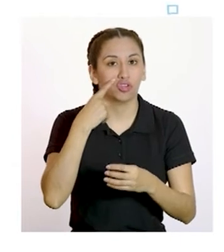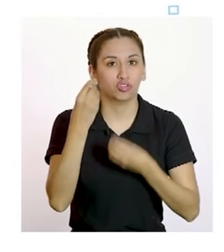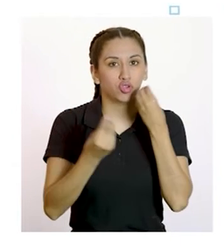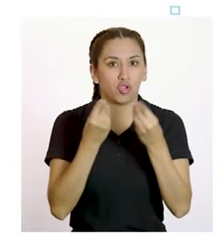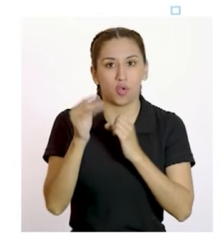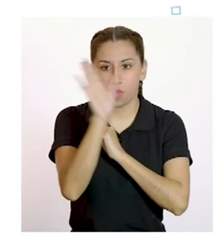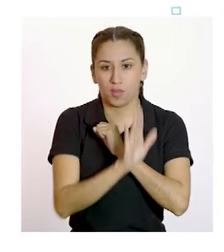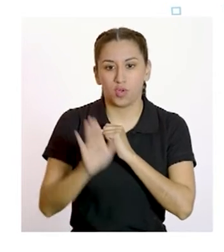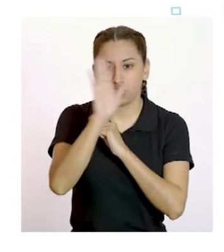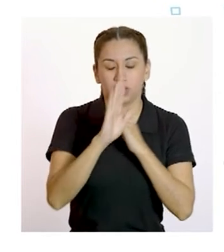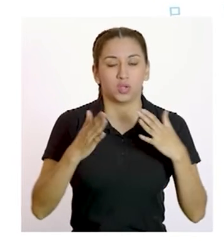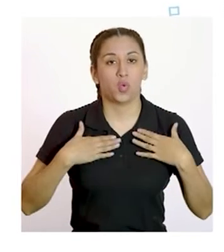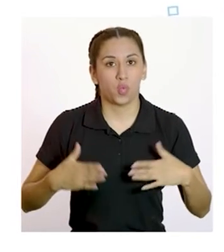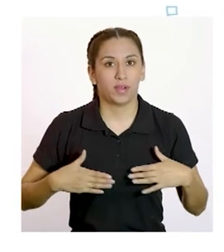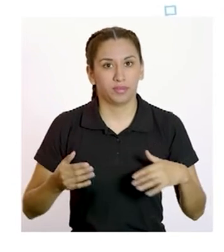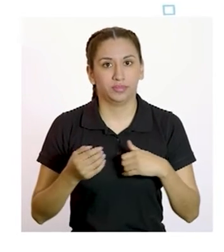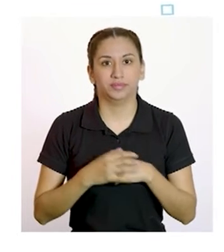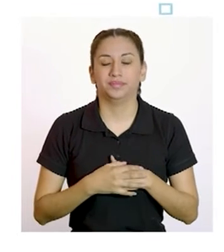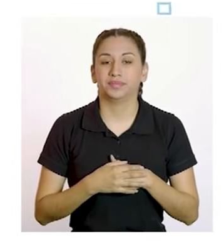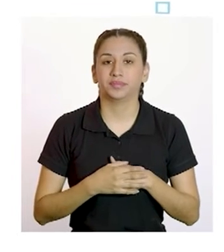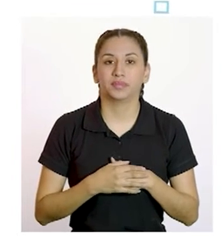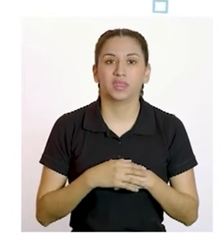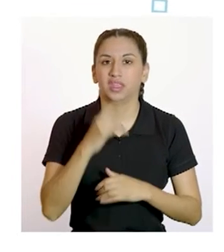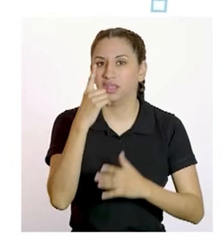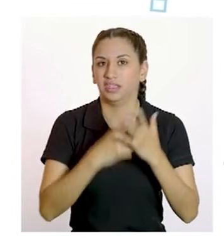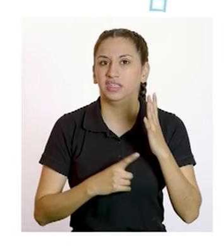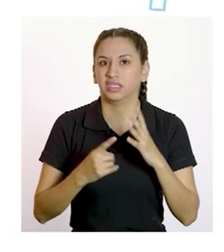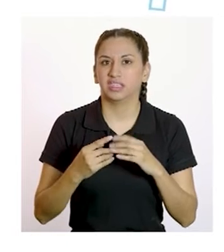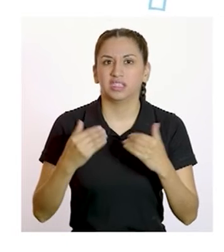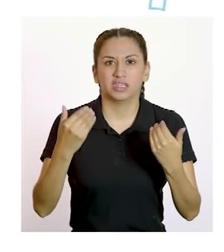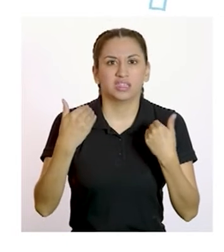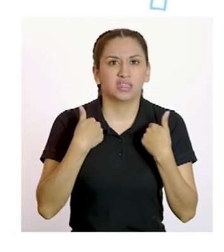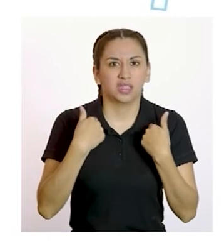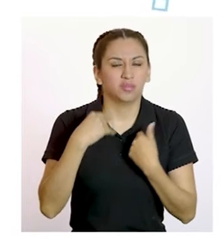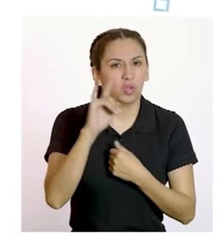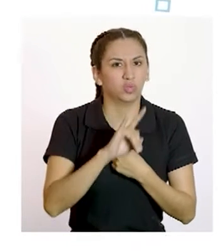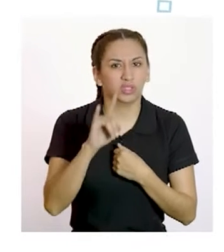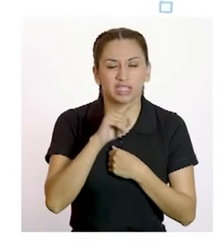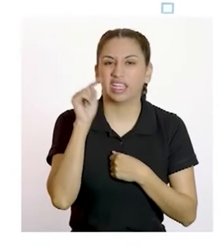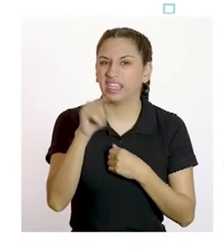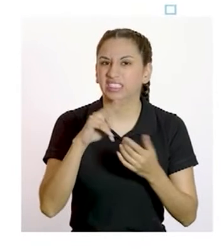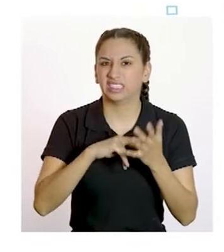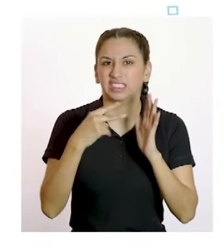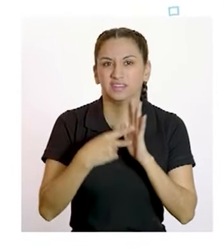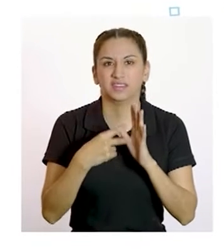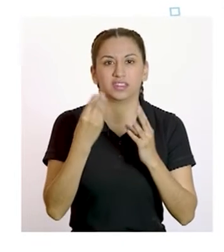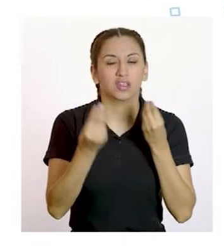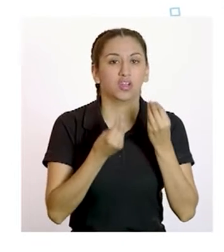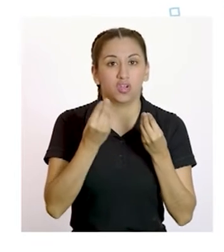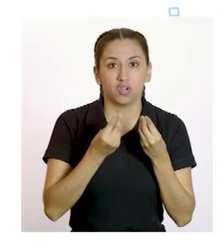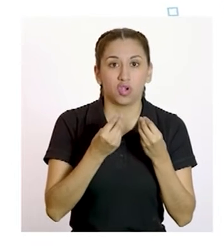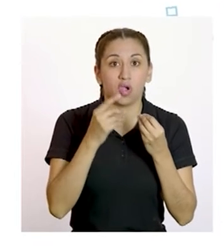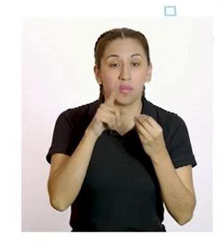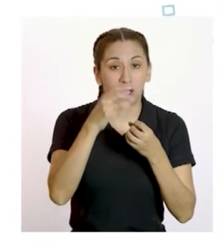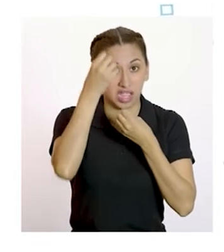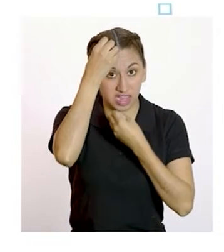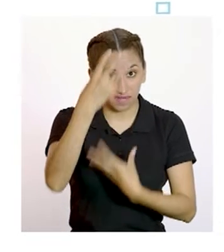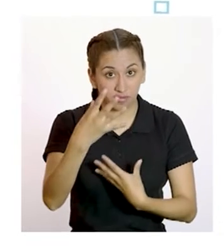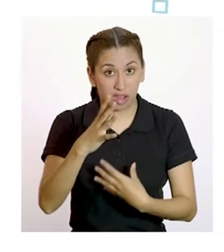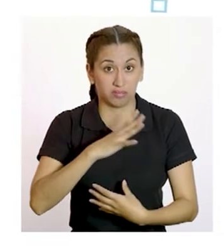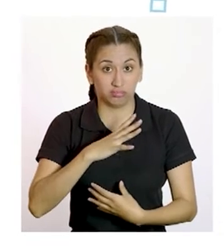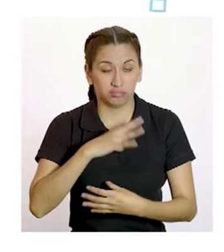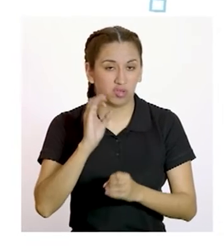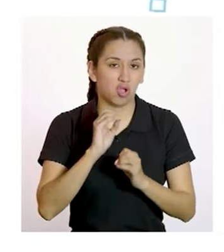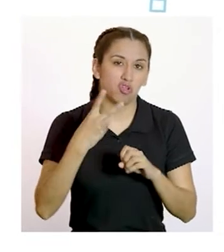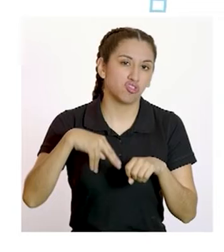conocer cómo fortalecer nuestro sistema inmunológico. ¿Qué tipo de registro usaré? Esto se refiere a si el registro será